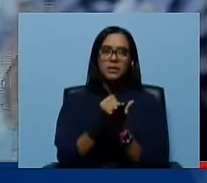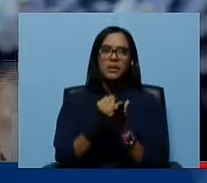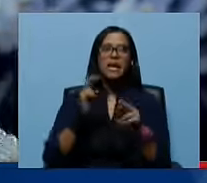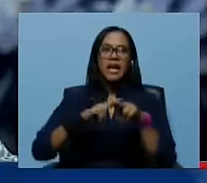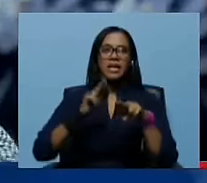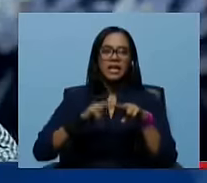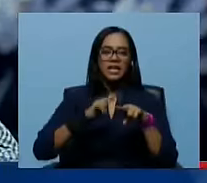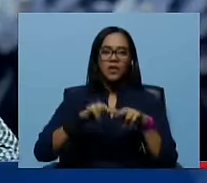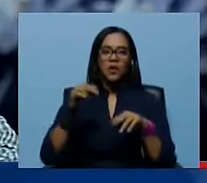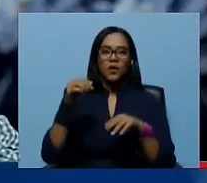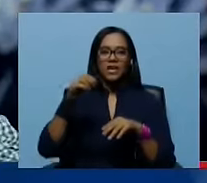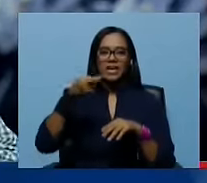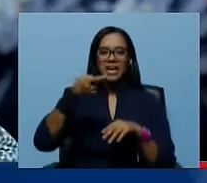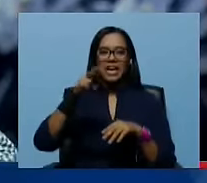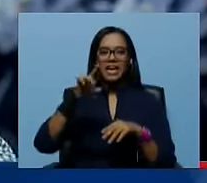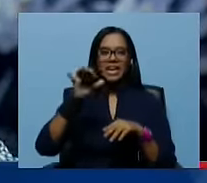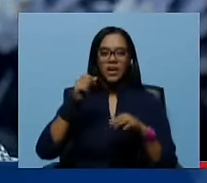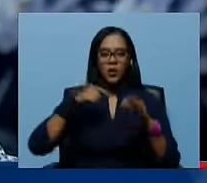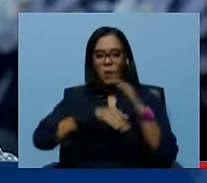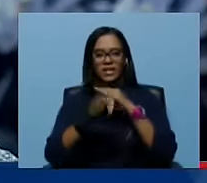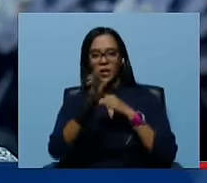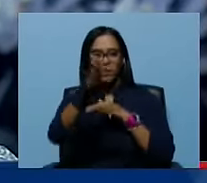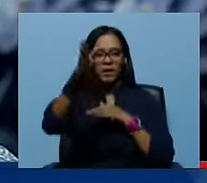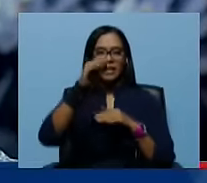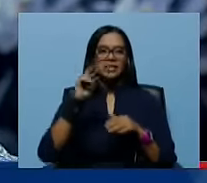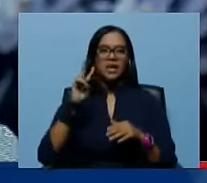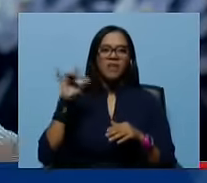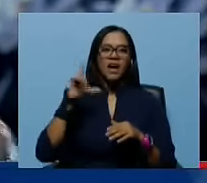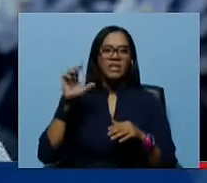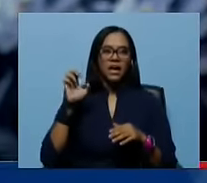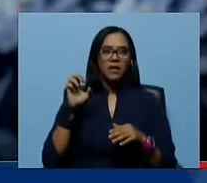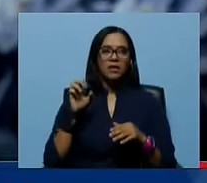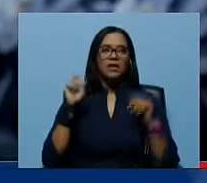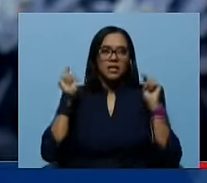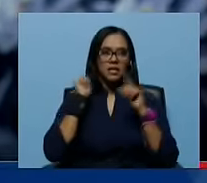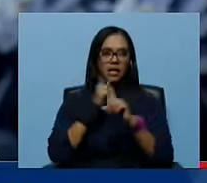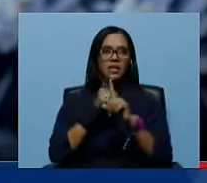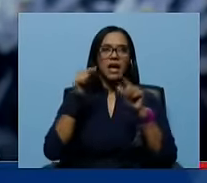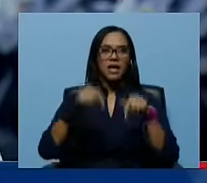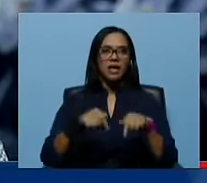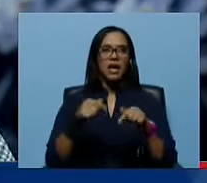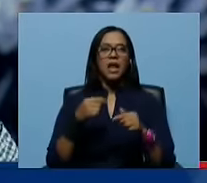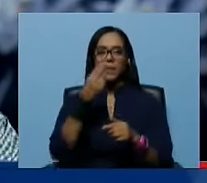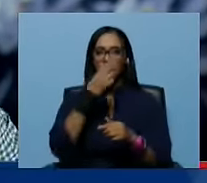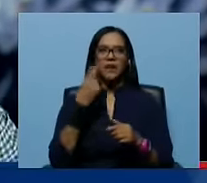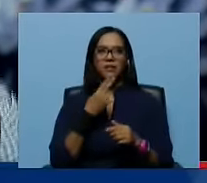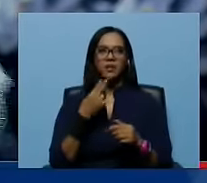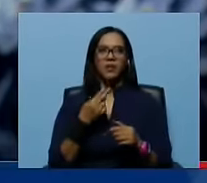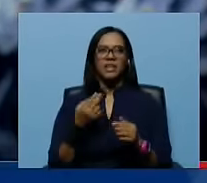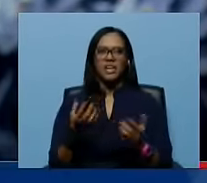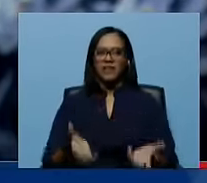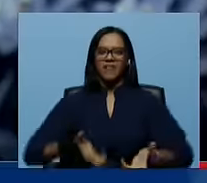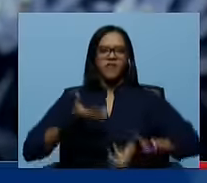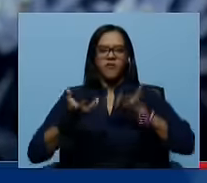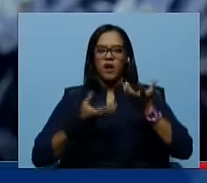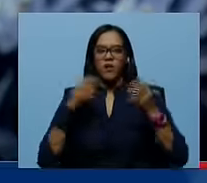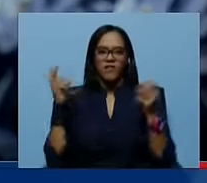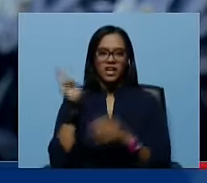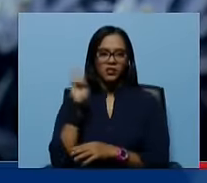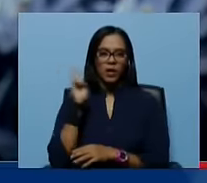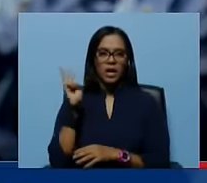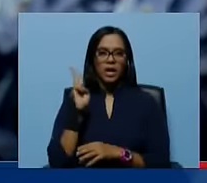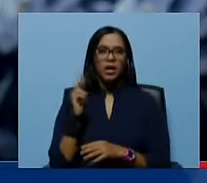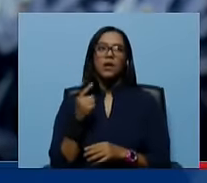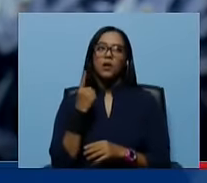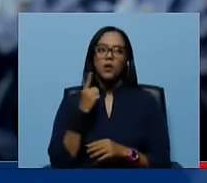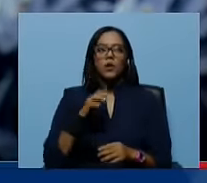Niño Guerrero lo metieron aquí, por estas montañas hacia el valle. Y desde ahí, él prometió que iba a incendiar Venezuela. Lo